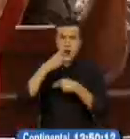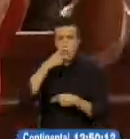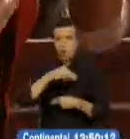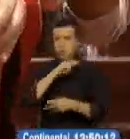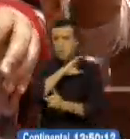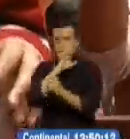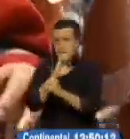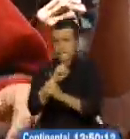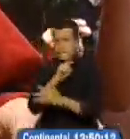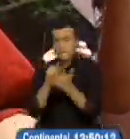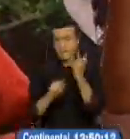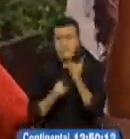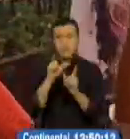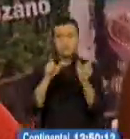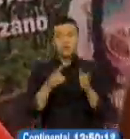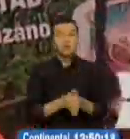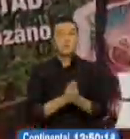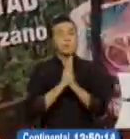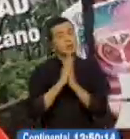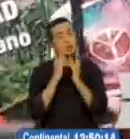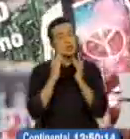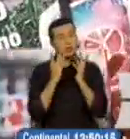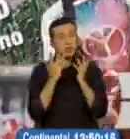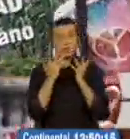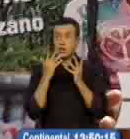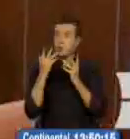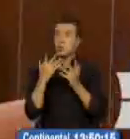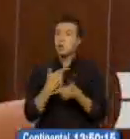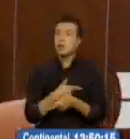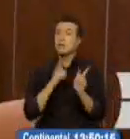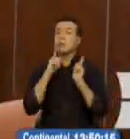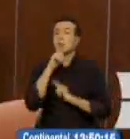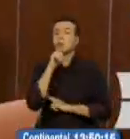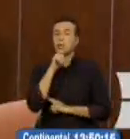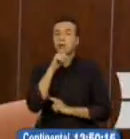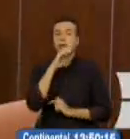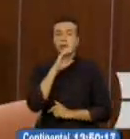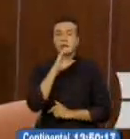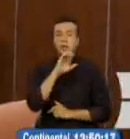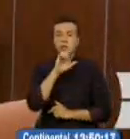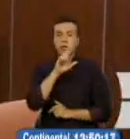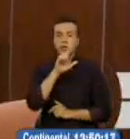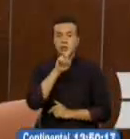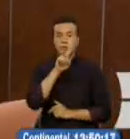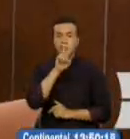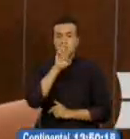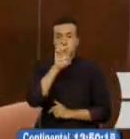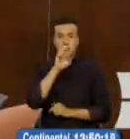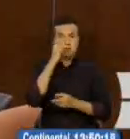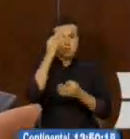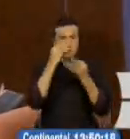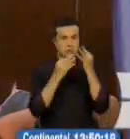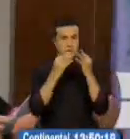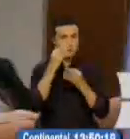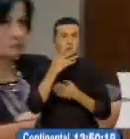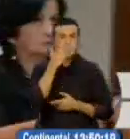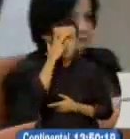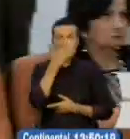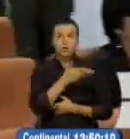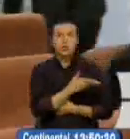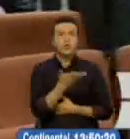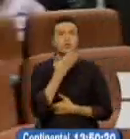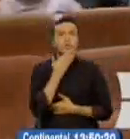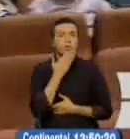las personas que la CONAIE pide sean beneficiadas por la amnistía está Clever Jiménez, quien espera el llamado a juicio por el presunto delito